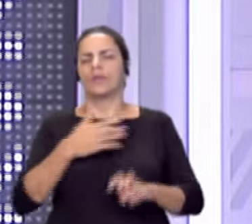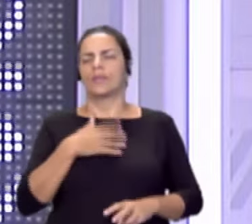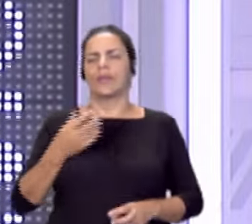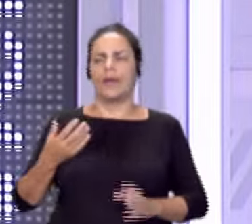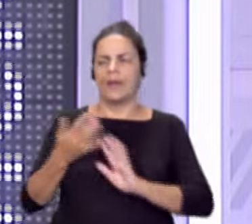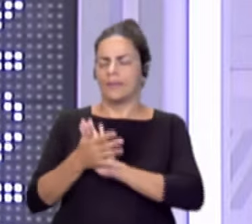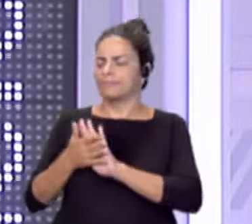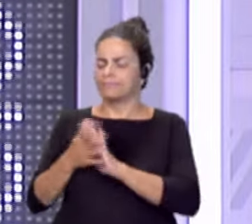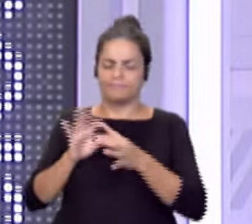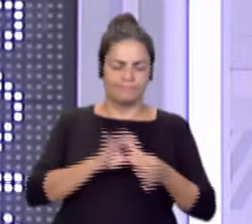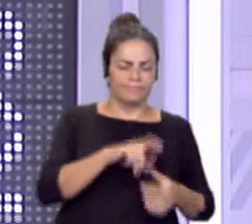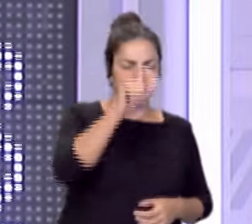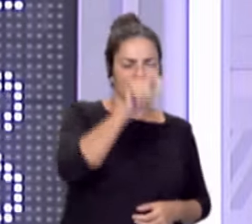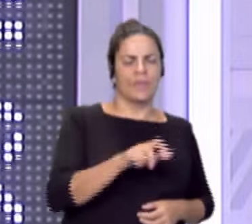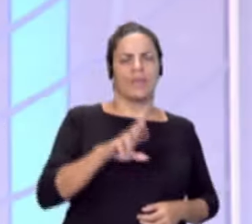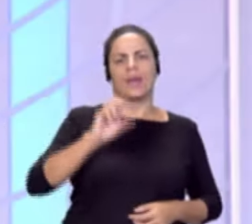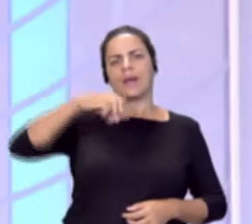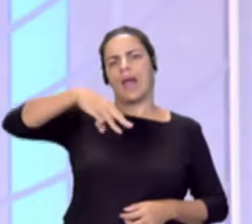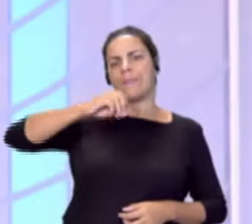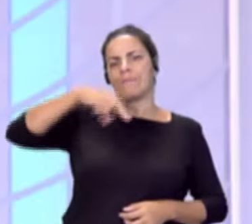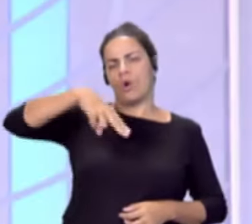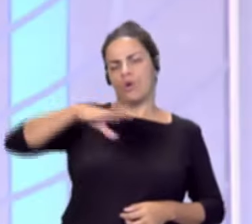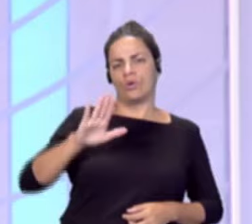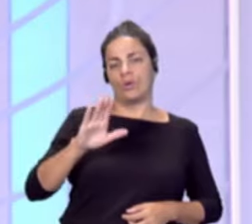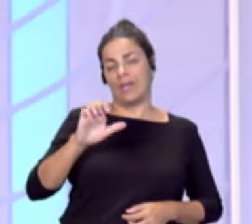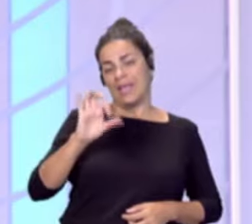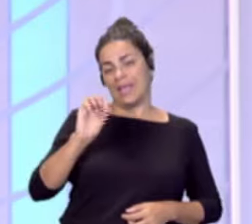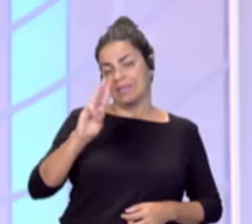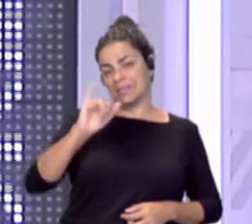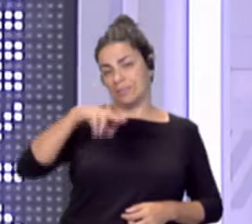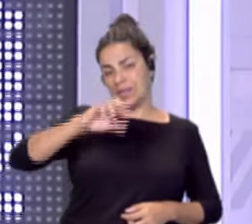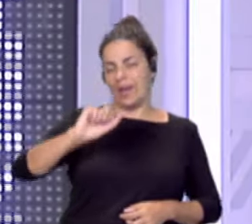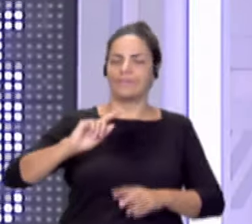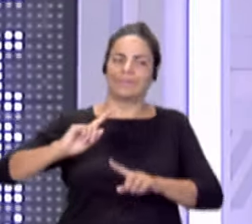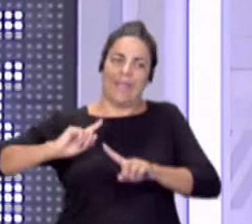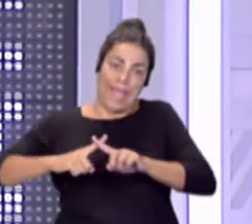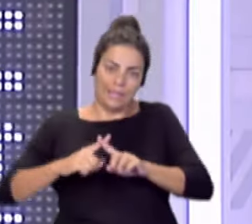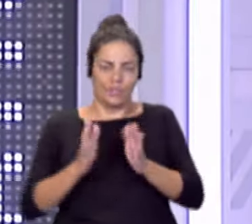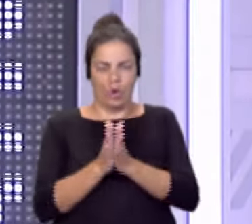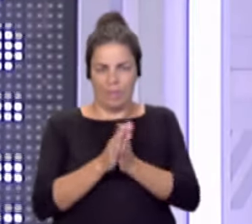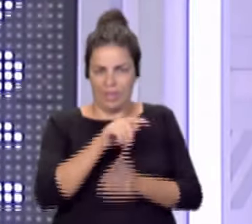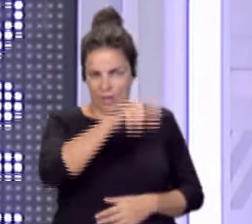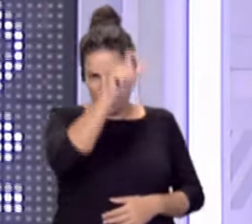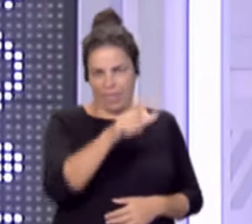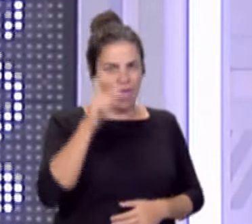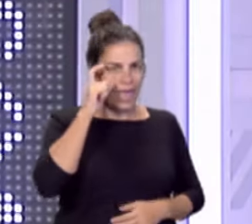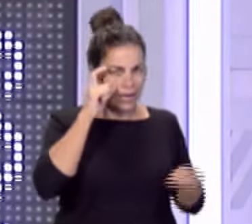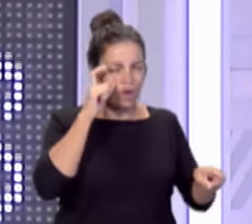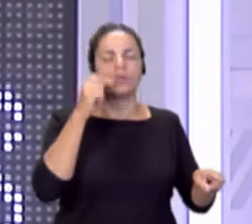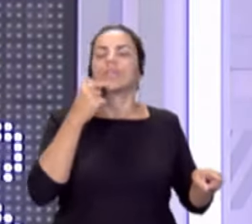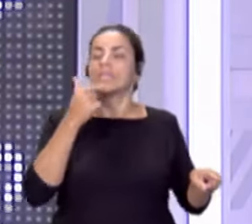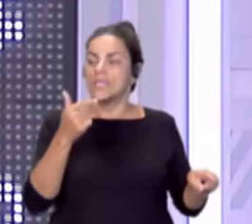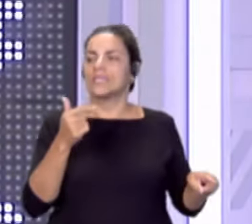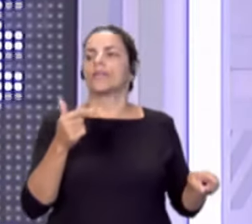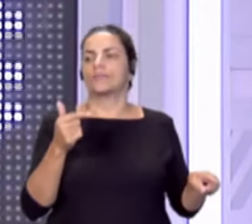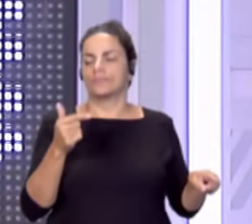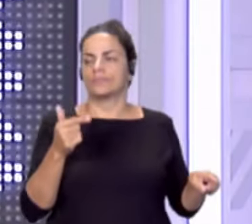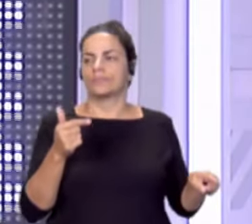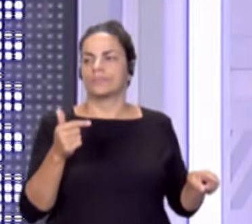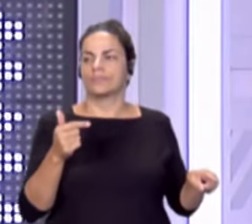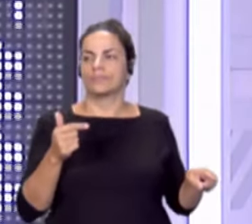de Ramón Espinar, ex compañero de Íñigo Errejón, que decía que, bueno, que reconociendo que los hechos que